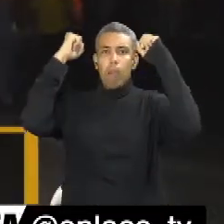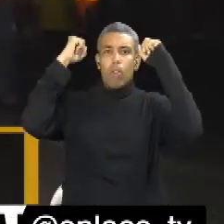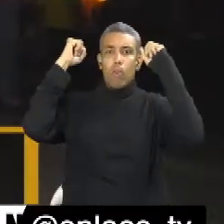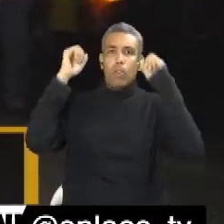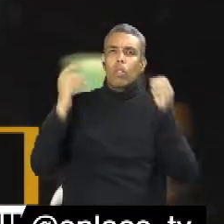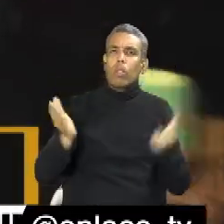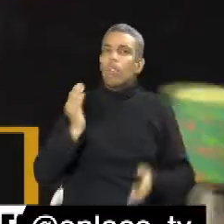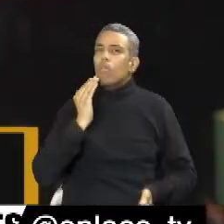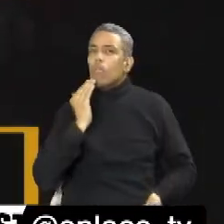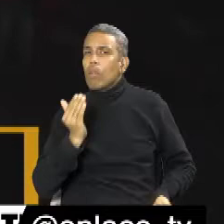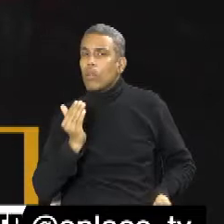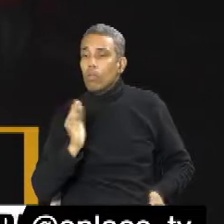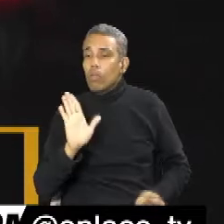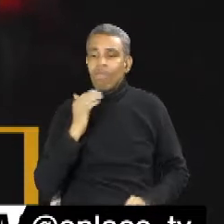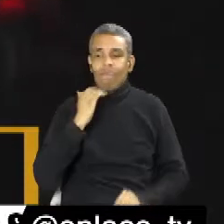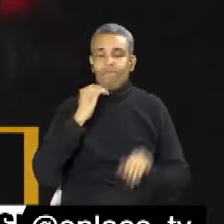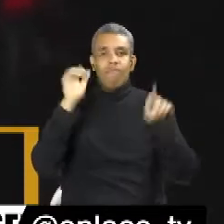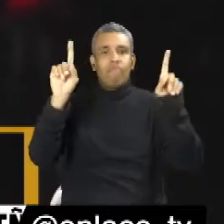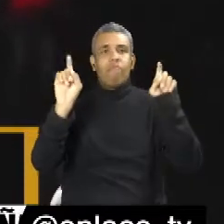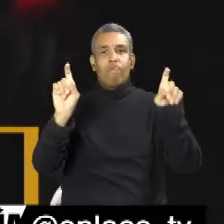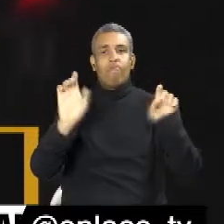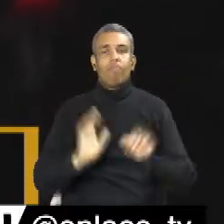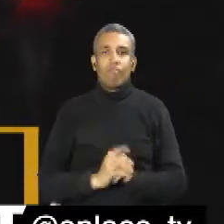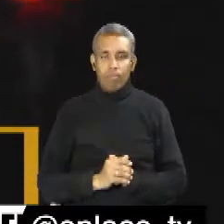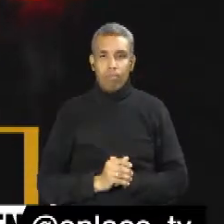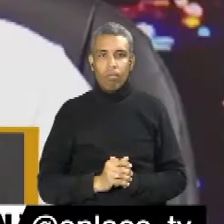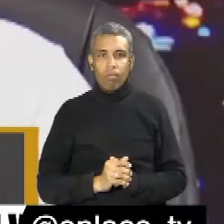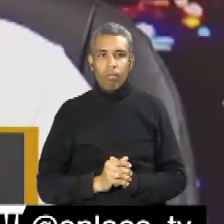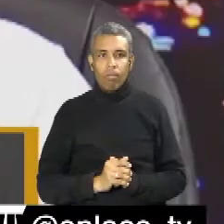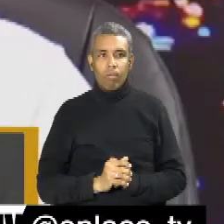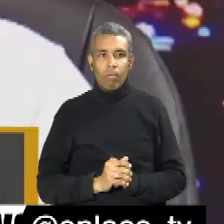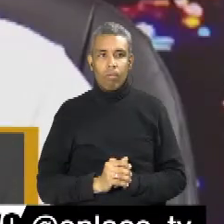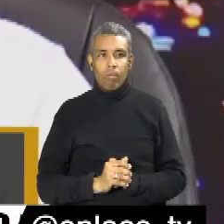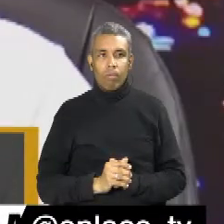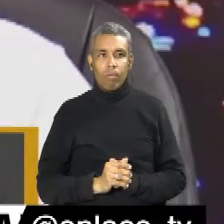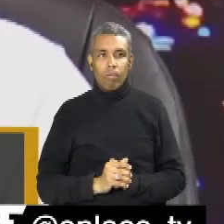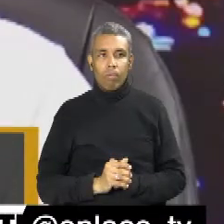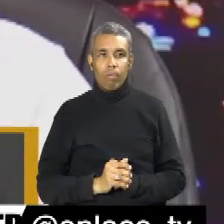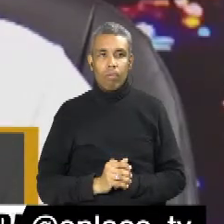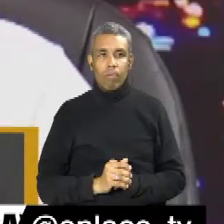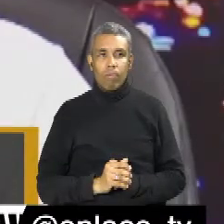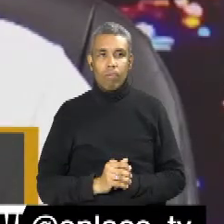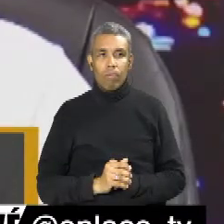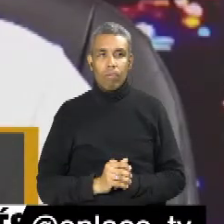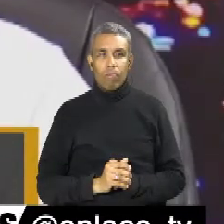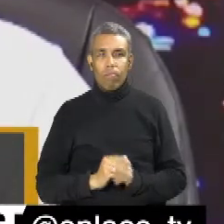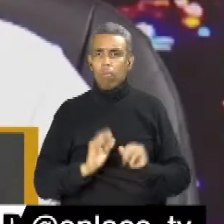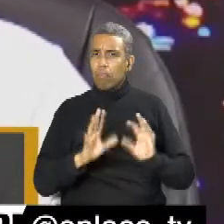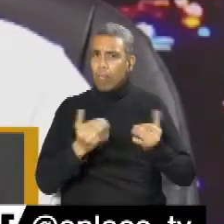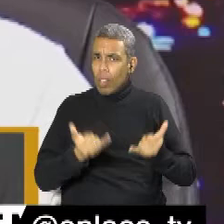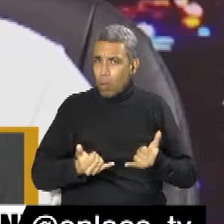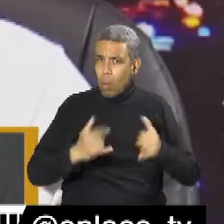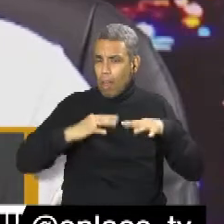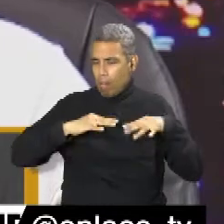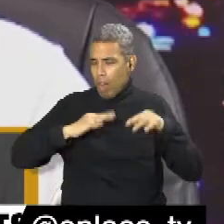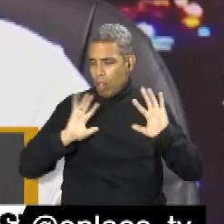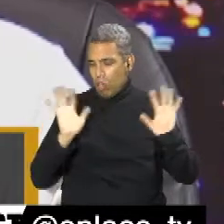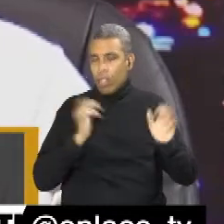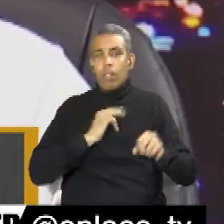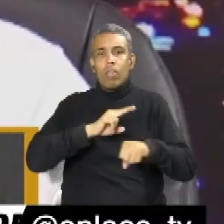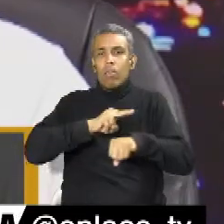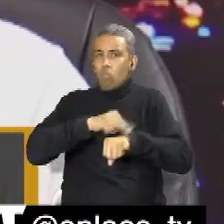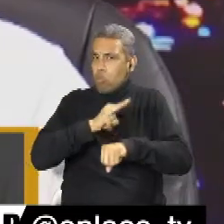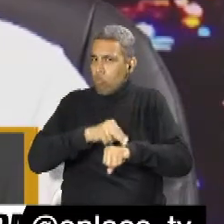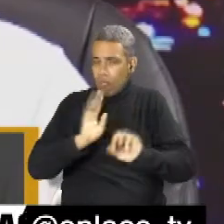¿cuándo sería el regreso de los estudiantes a los colegios oficiales? Tomamos el calendario escolar actual, como estamos en vacaciones, los muchachos debieron